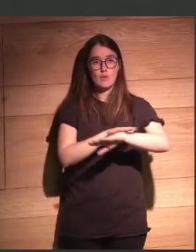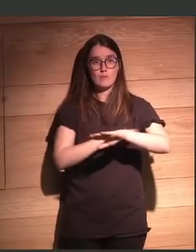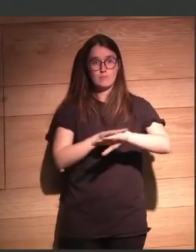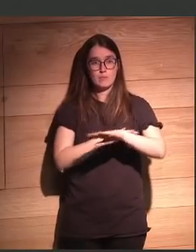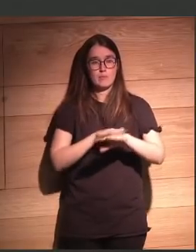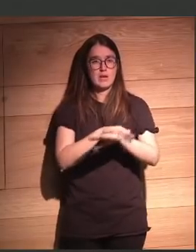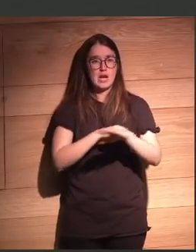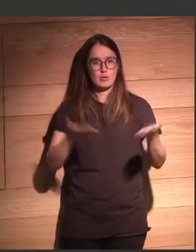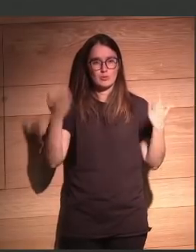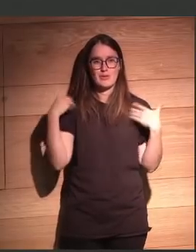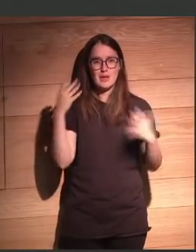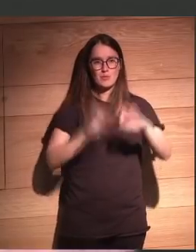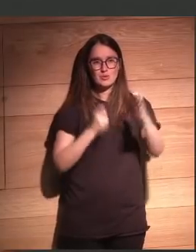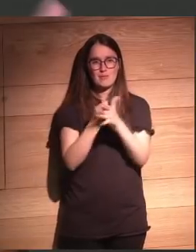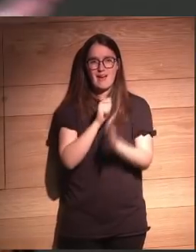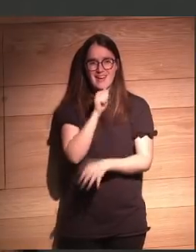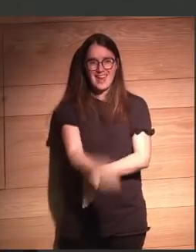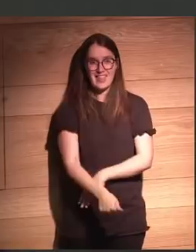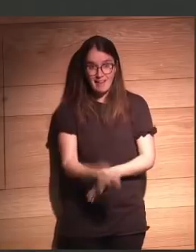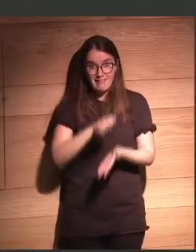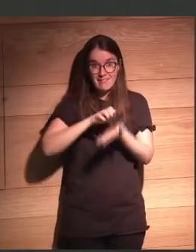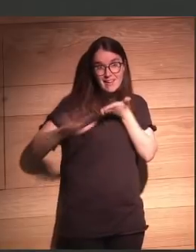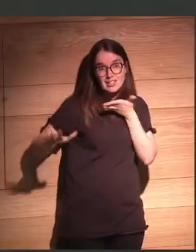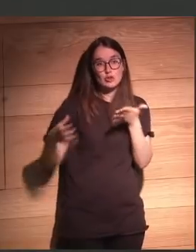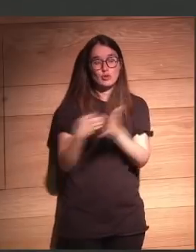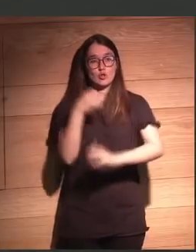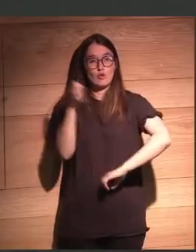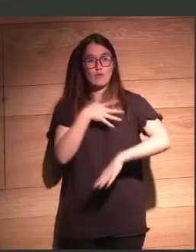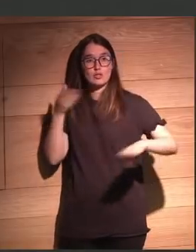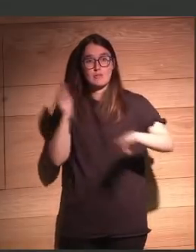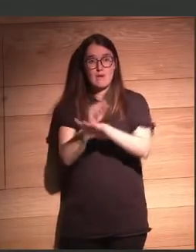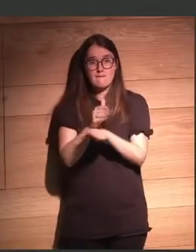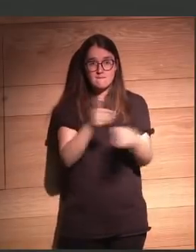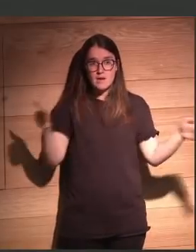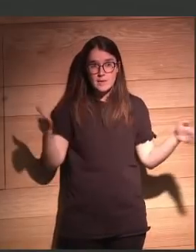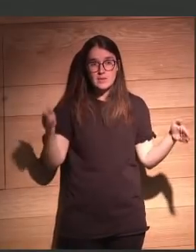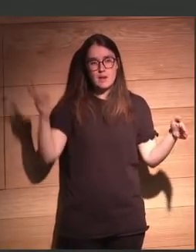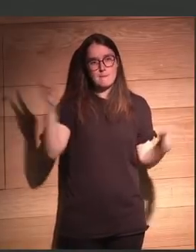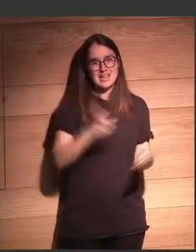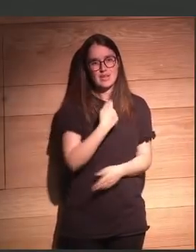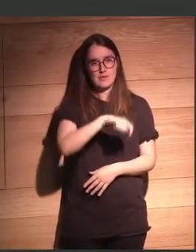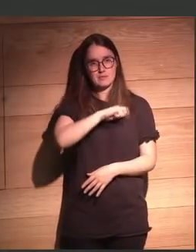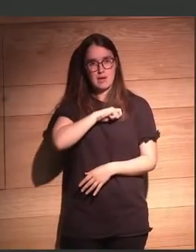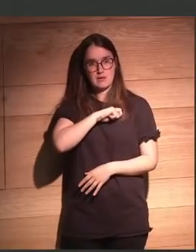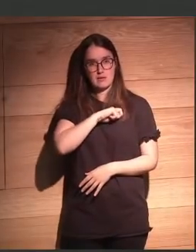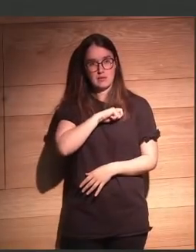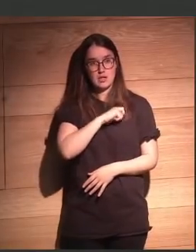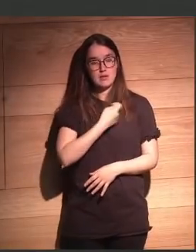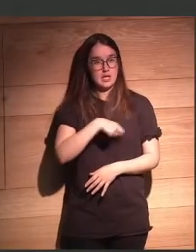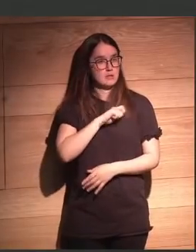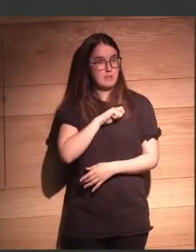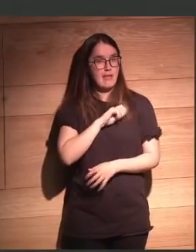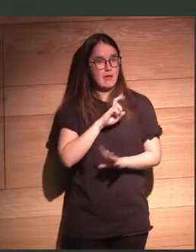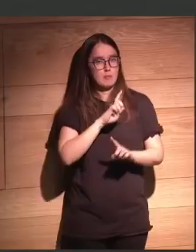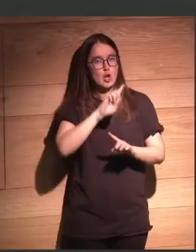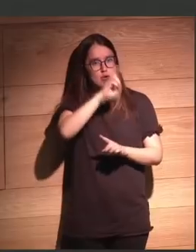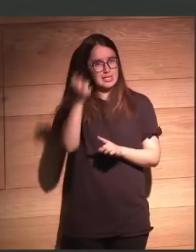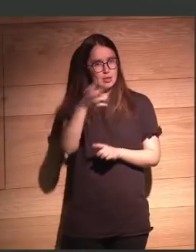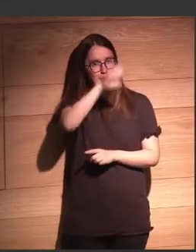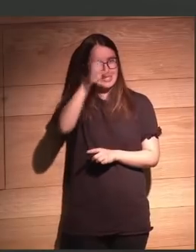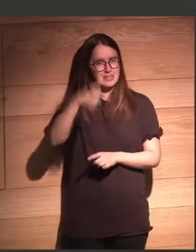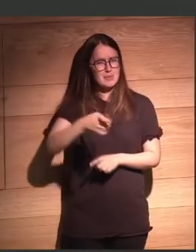no paguen impuestos, y entonces todos estos fondos enormes de inversión han aterrizado en España, no solo en España, pero en